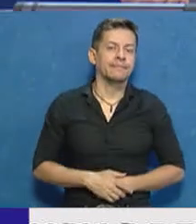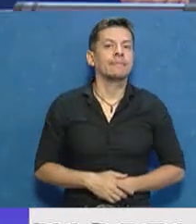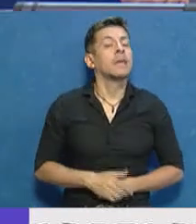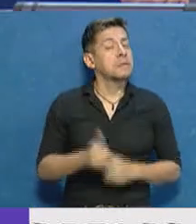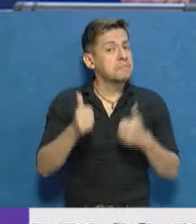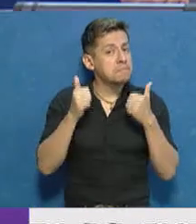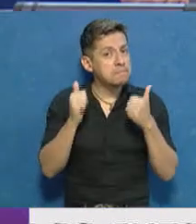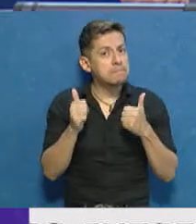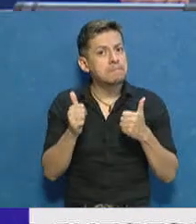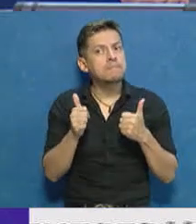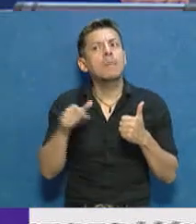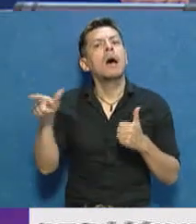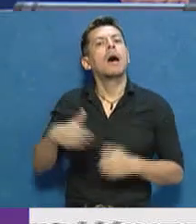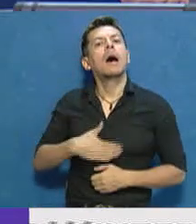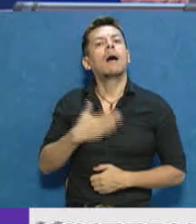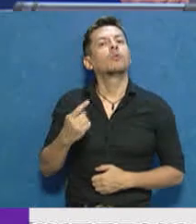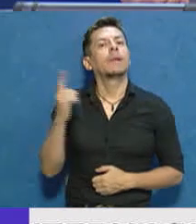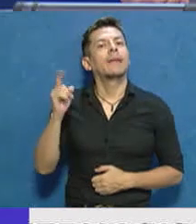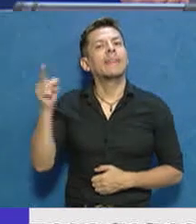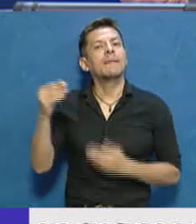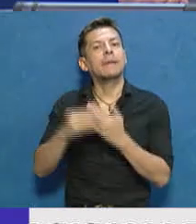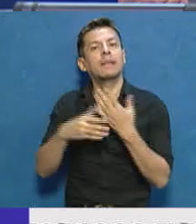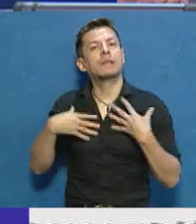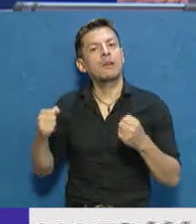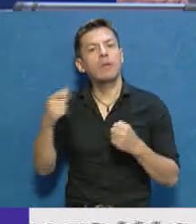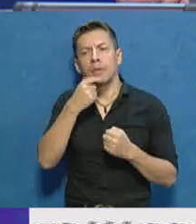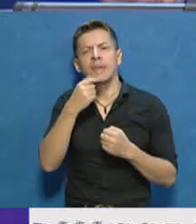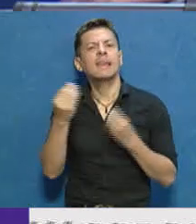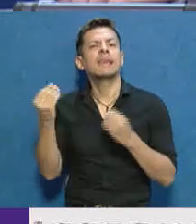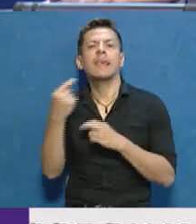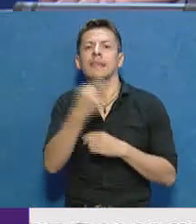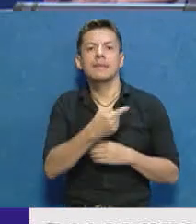Bien, Seba. Bueno, ¿y qué dicen las autoridades del Ministerio de Salud de la provincia?